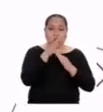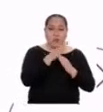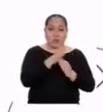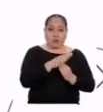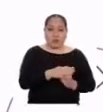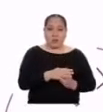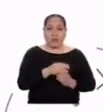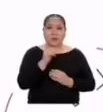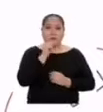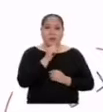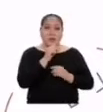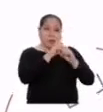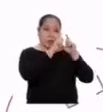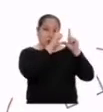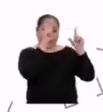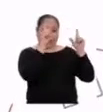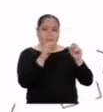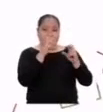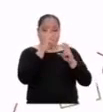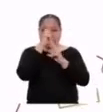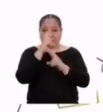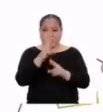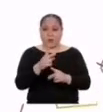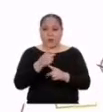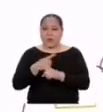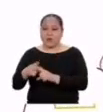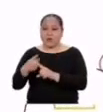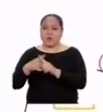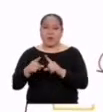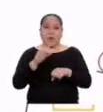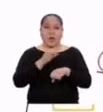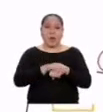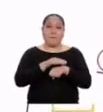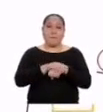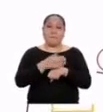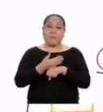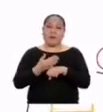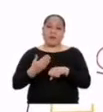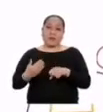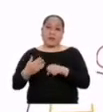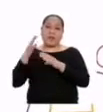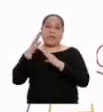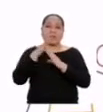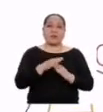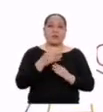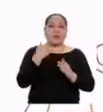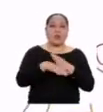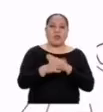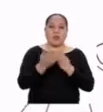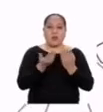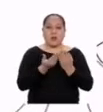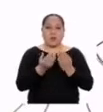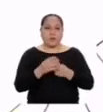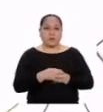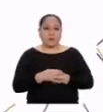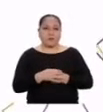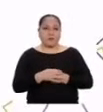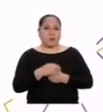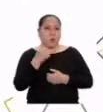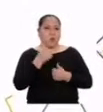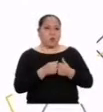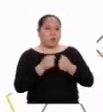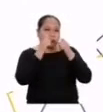es Respeto a la diversidad para prevenir la discriminación en las escuelas. ¿Qué más llama